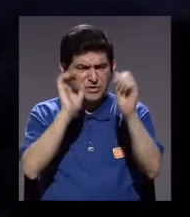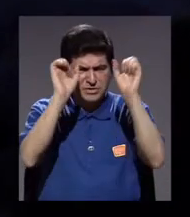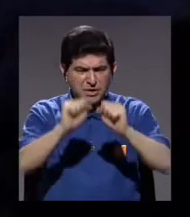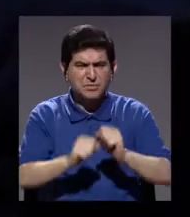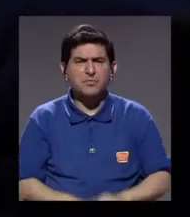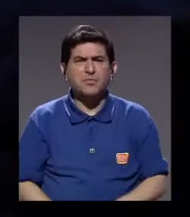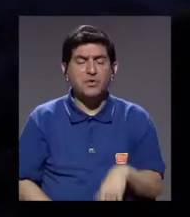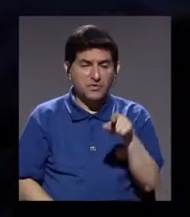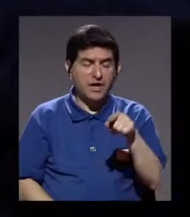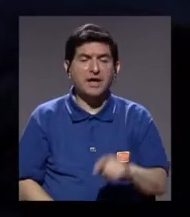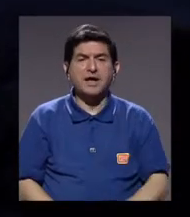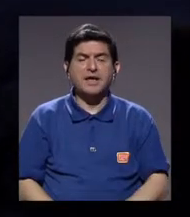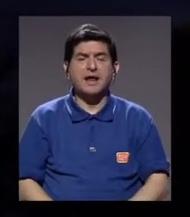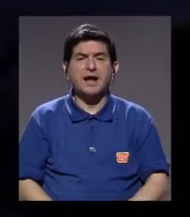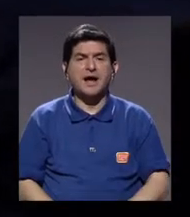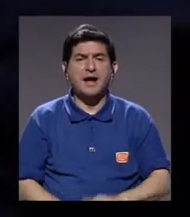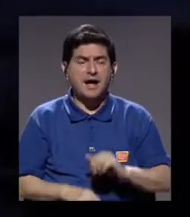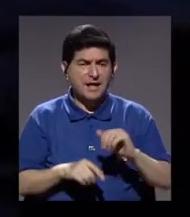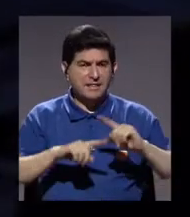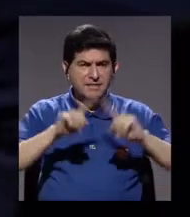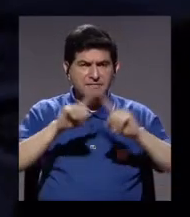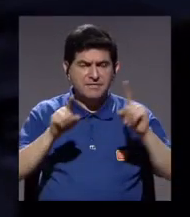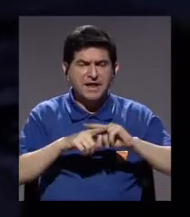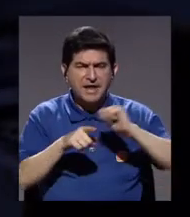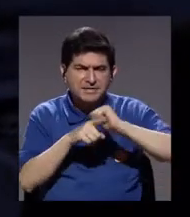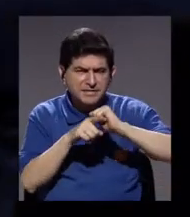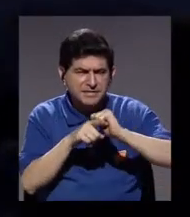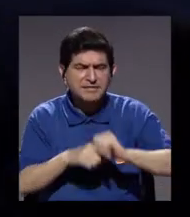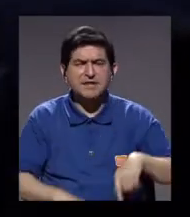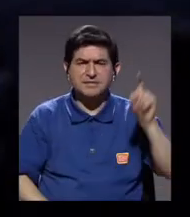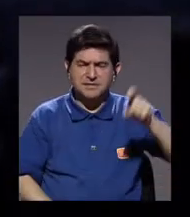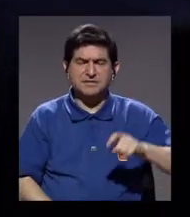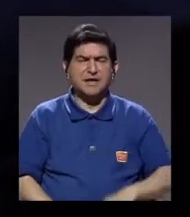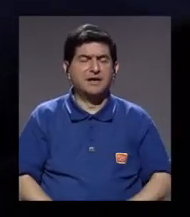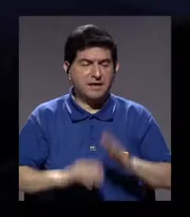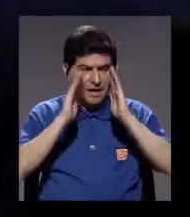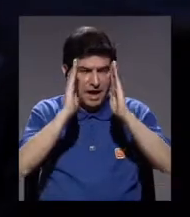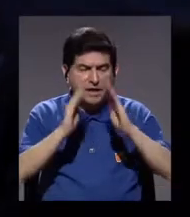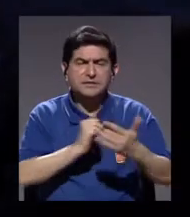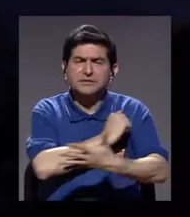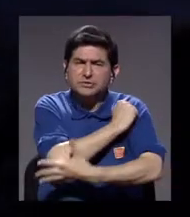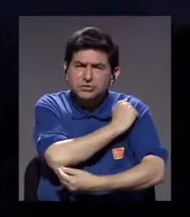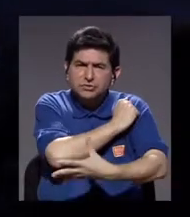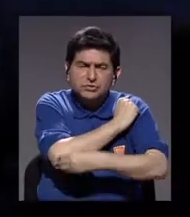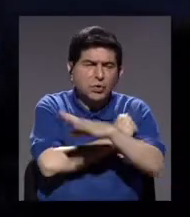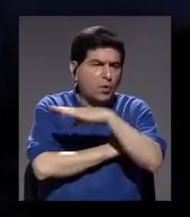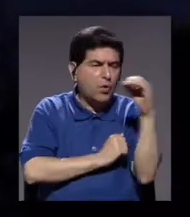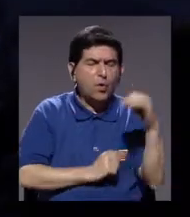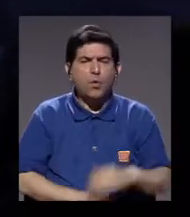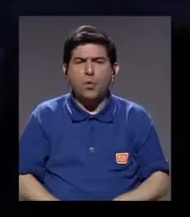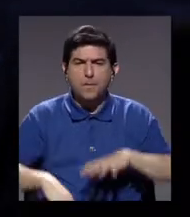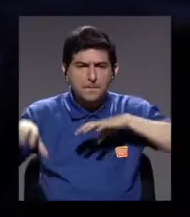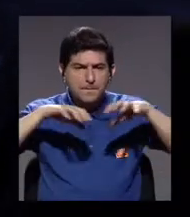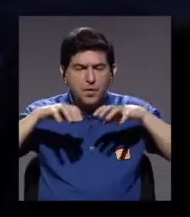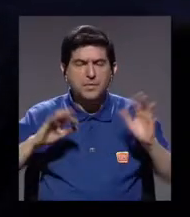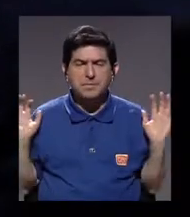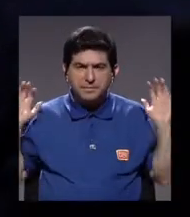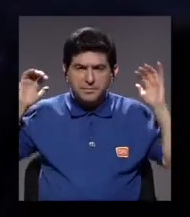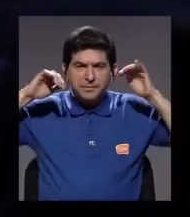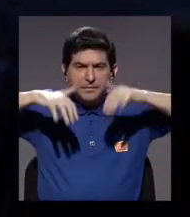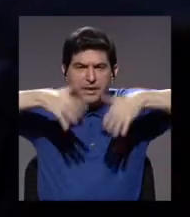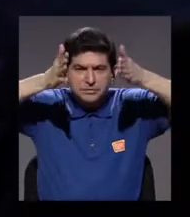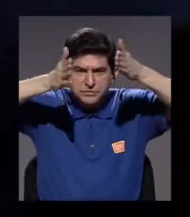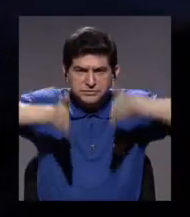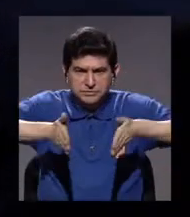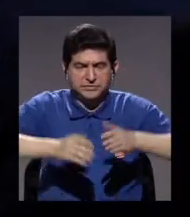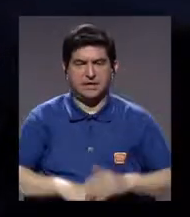las causas de la pobreza o de los flujos migratorios, entonces, en particular en crisis